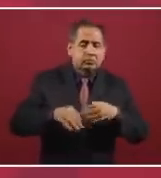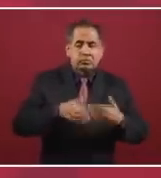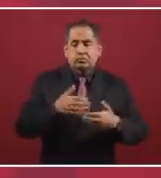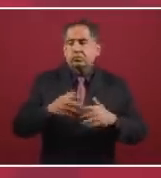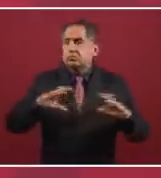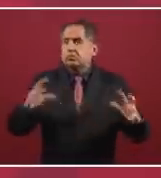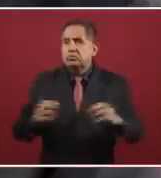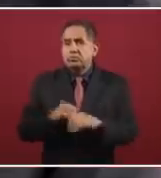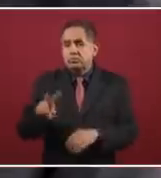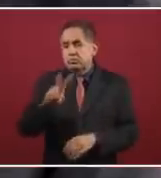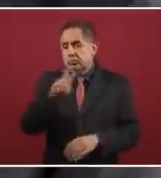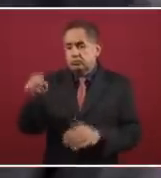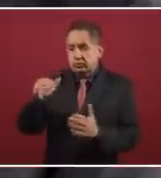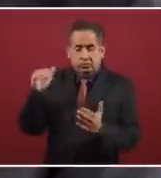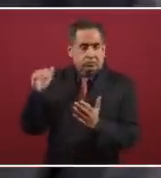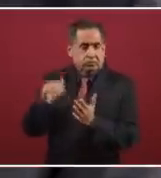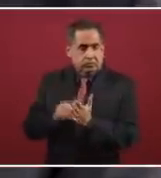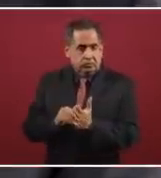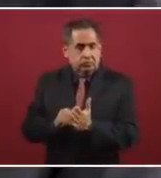200 mil